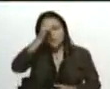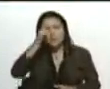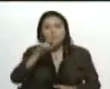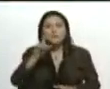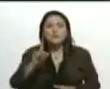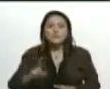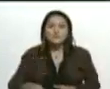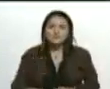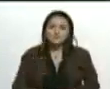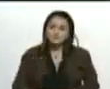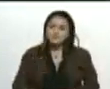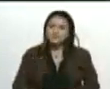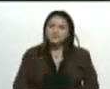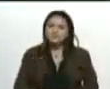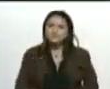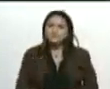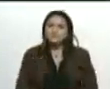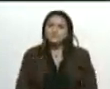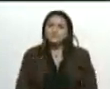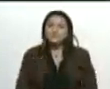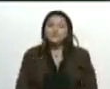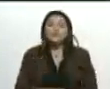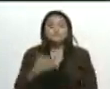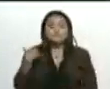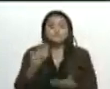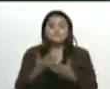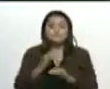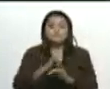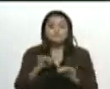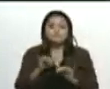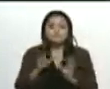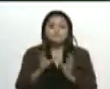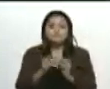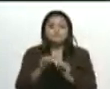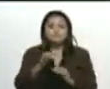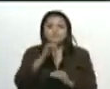destacaron los diputados. Es la información. Marilyn Barry, con ella devolvemos el pase al estudio. Adelante.